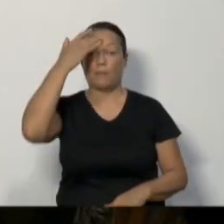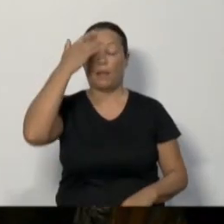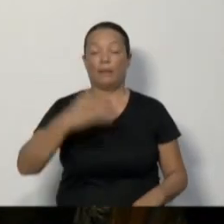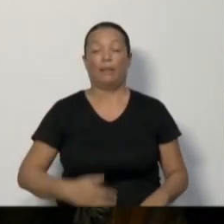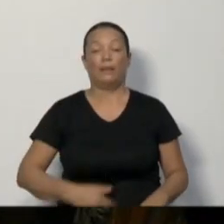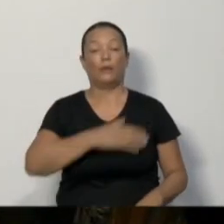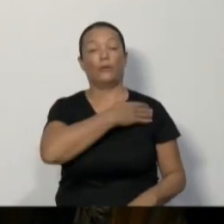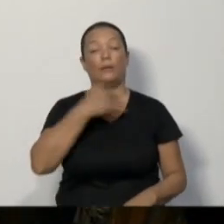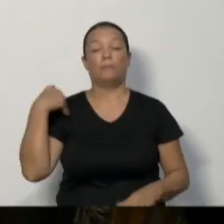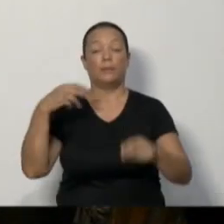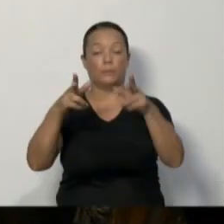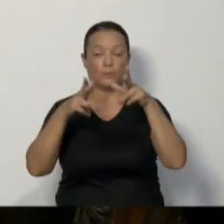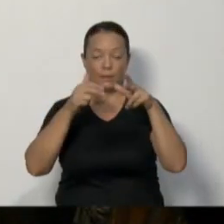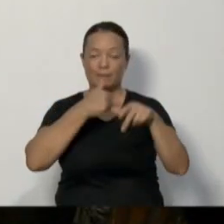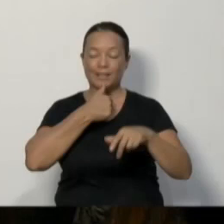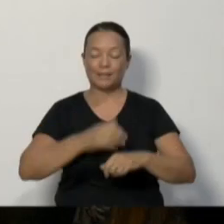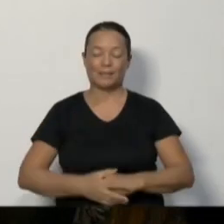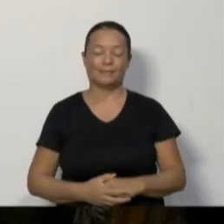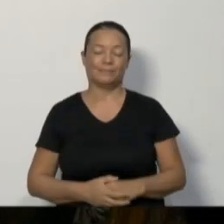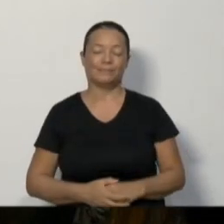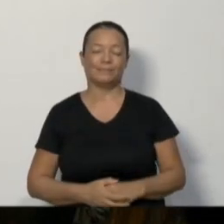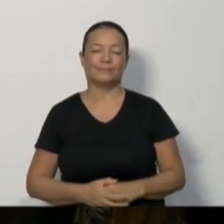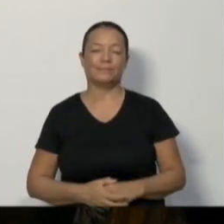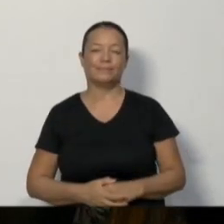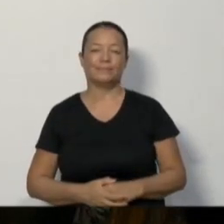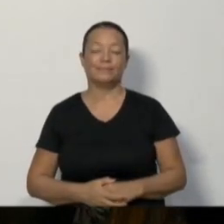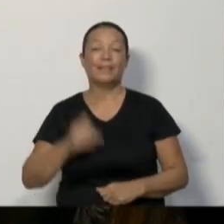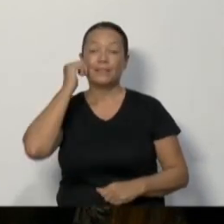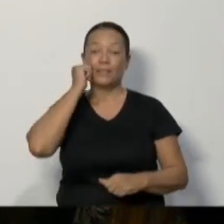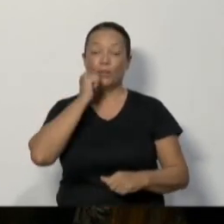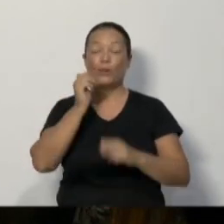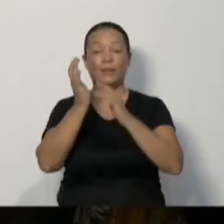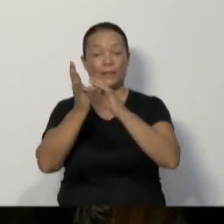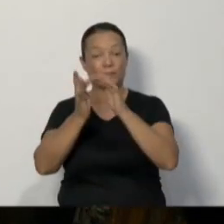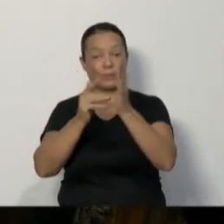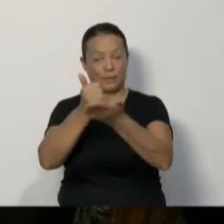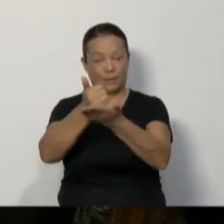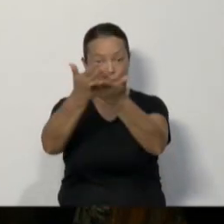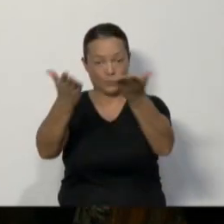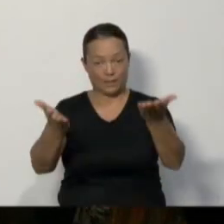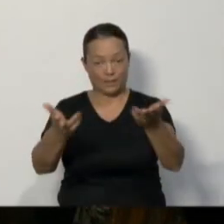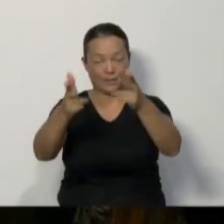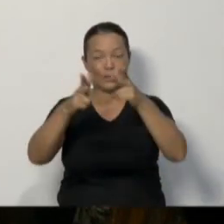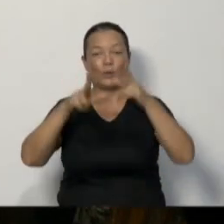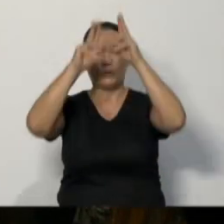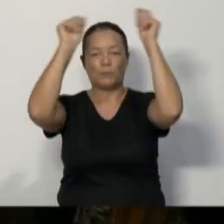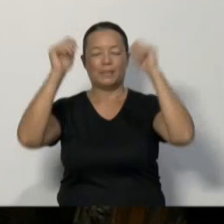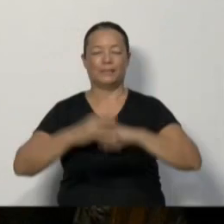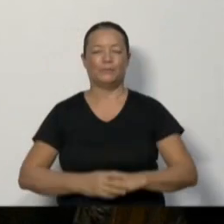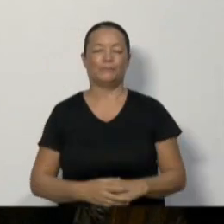En el nombre del Padre, del Hijo y del Espíritu Santo, que el Señor Jesús esté con cada uno de